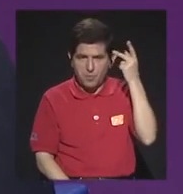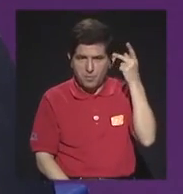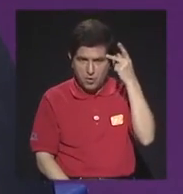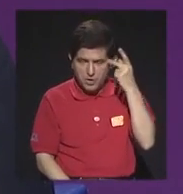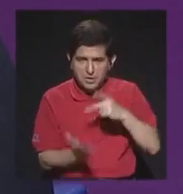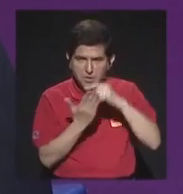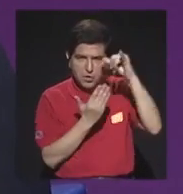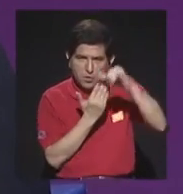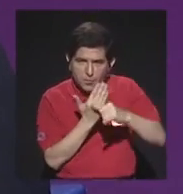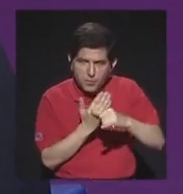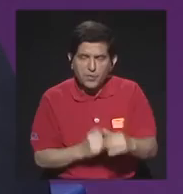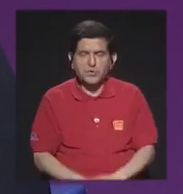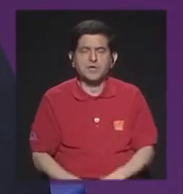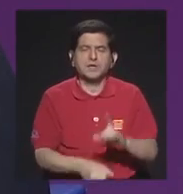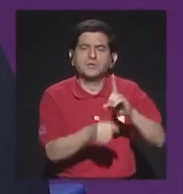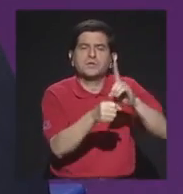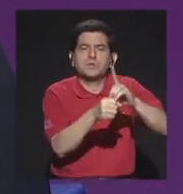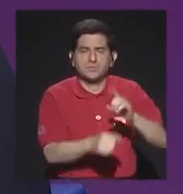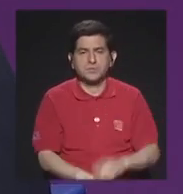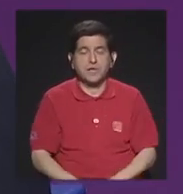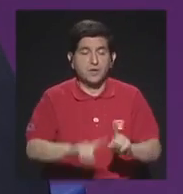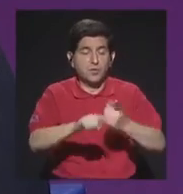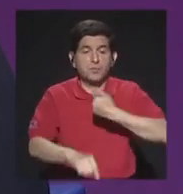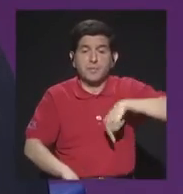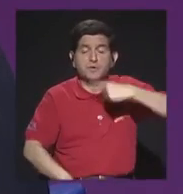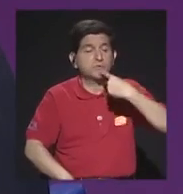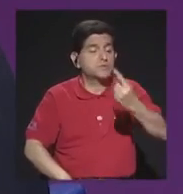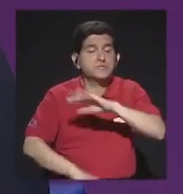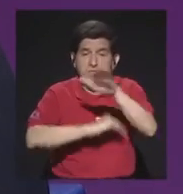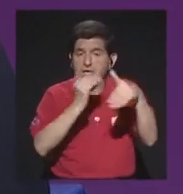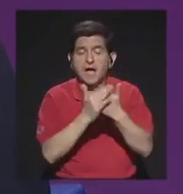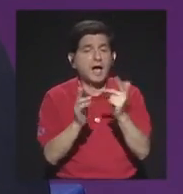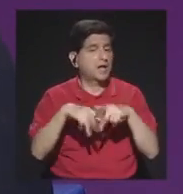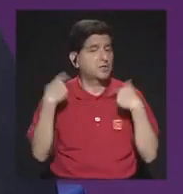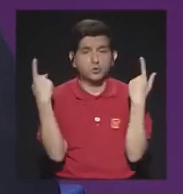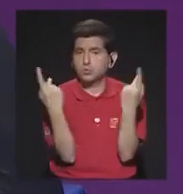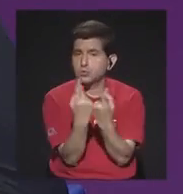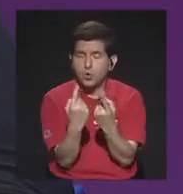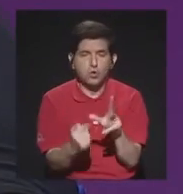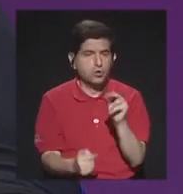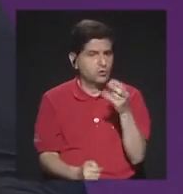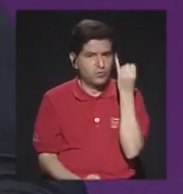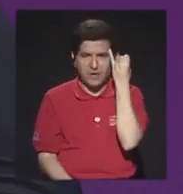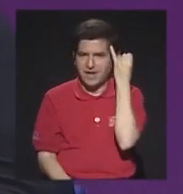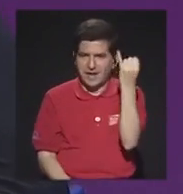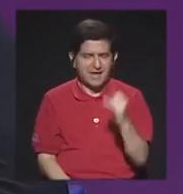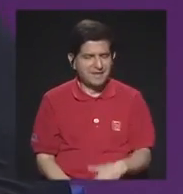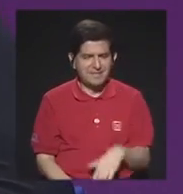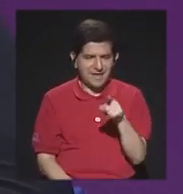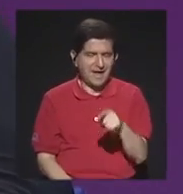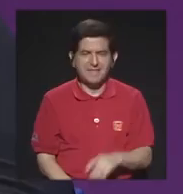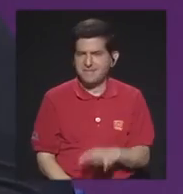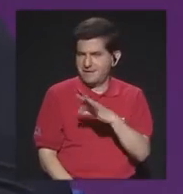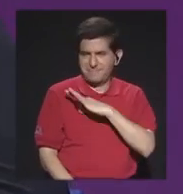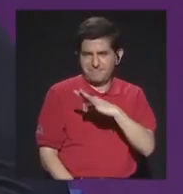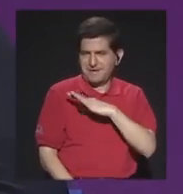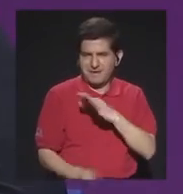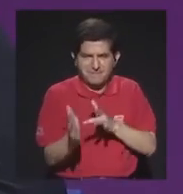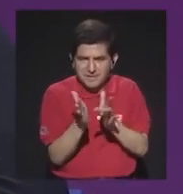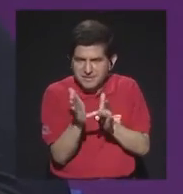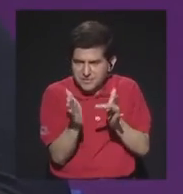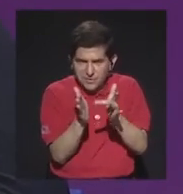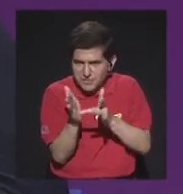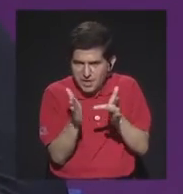decidimos, ¿verdad?, plantearle a todos los partidos que nosotras no éramos ese botín político para ellos, ¿verdad?, sino